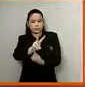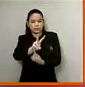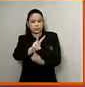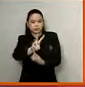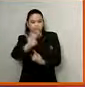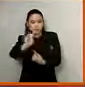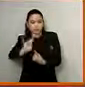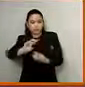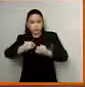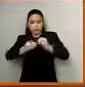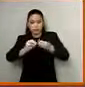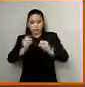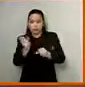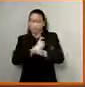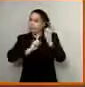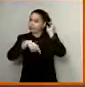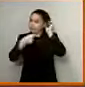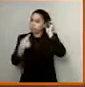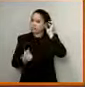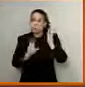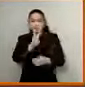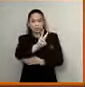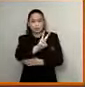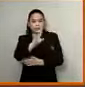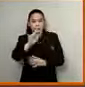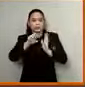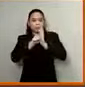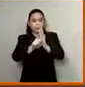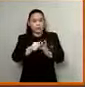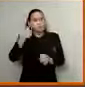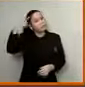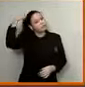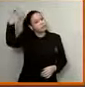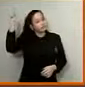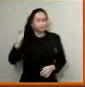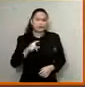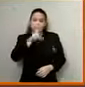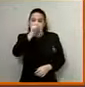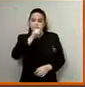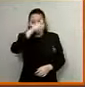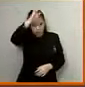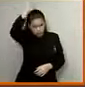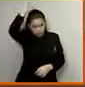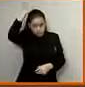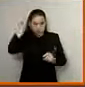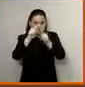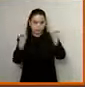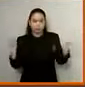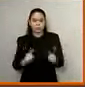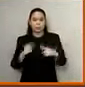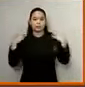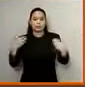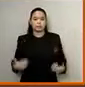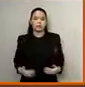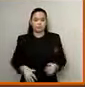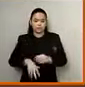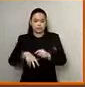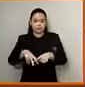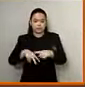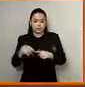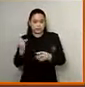8. Número ganador de la diaria es el 28 con su símbolo de sueños gallo. En el cuadro del cuerpo representado por el muslo